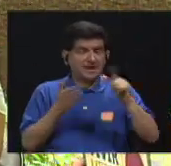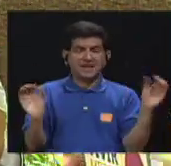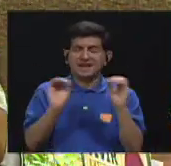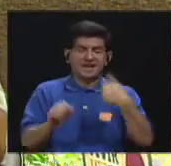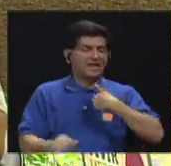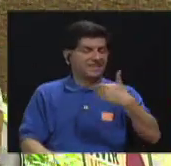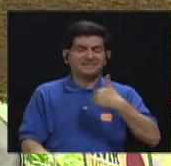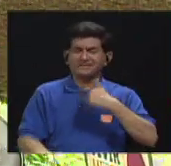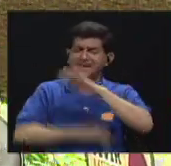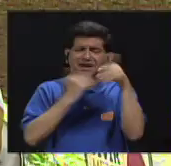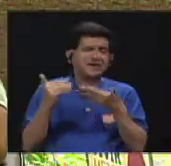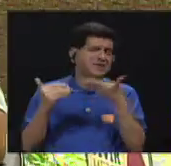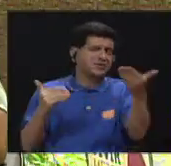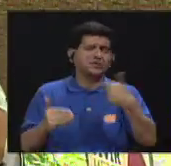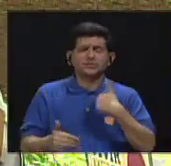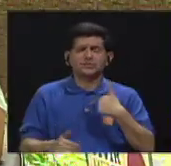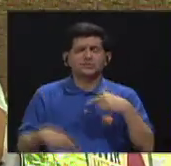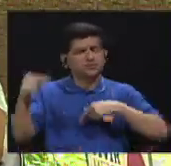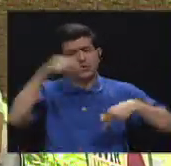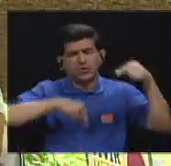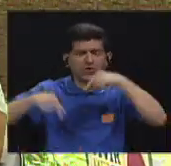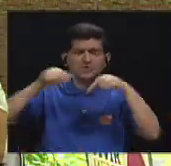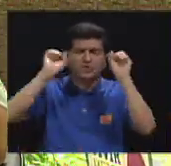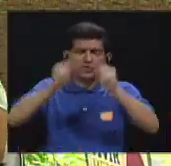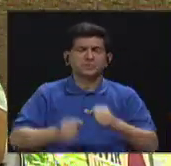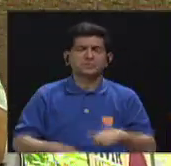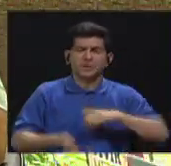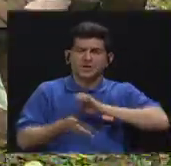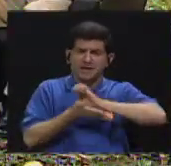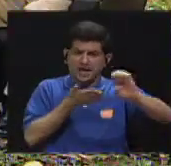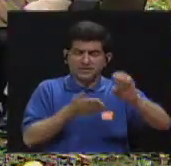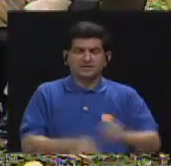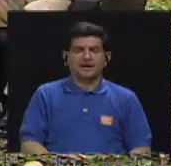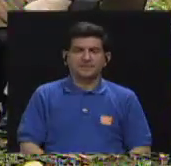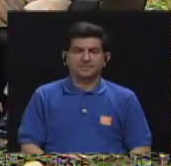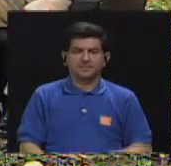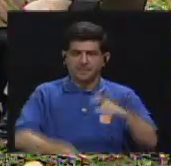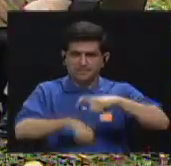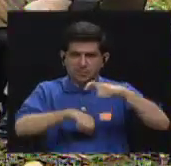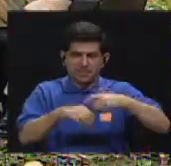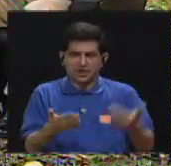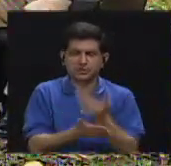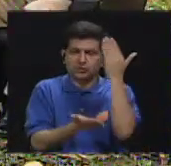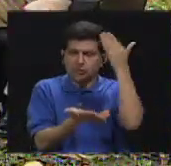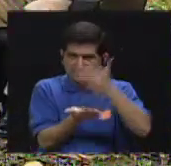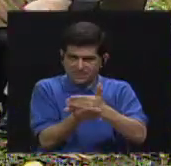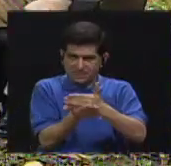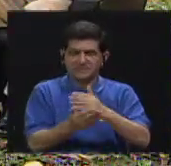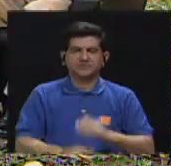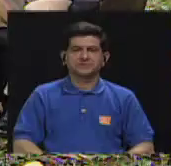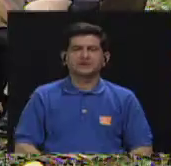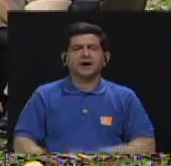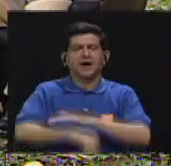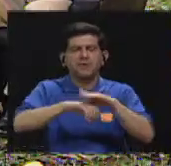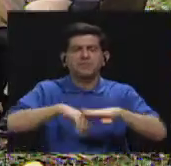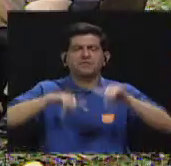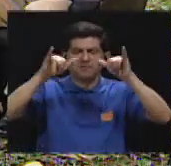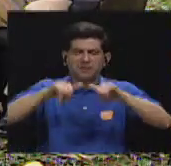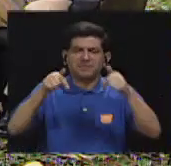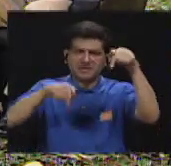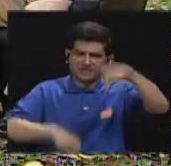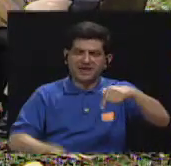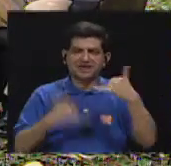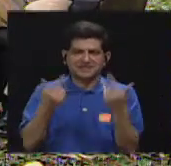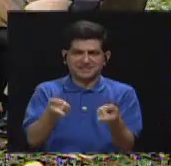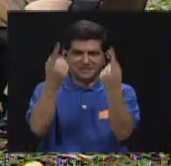nada de lo que yo tenga y todos los elementos químicos que yo tenga me van a impedir. Bueno, llegó el momento de ir a una nueva pausa. Por favor, quédense